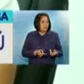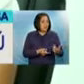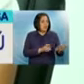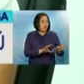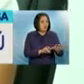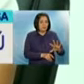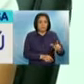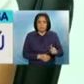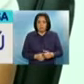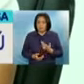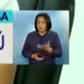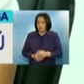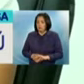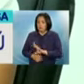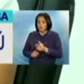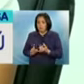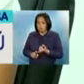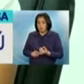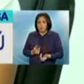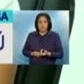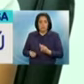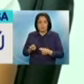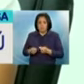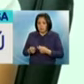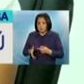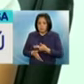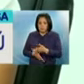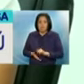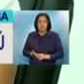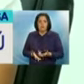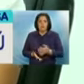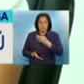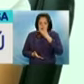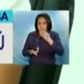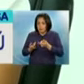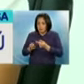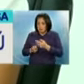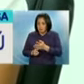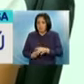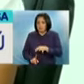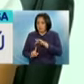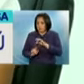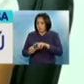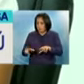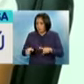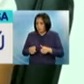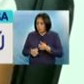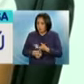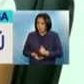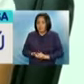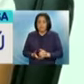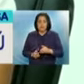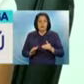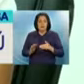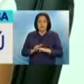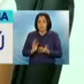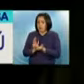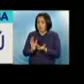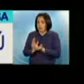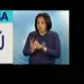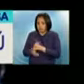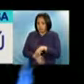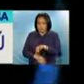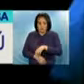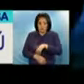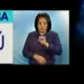delictivos, como son el asalto y robo, comercialización, abastecimiento y expendio de droga, especialmente en establecimientos en los centros educativos del sector sur de la